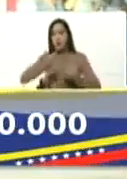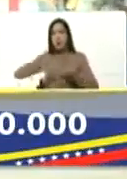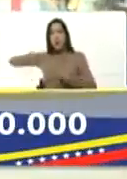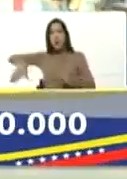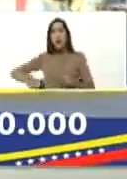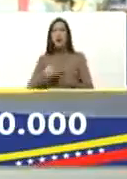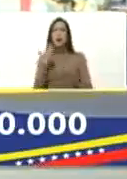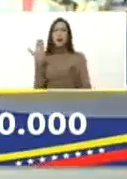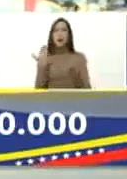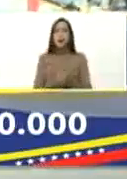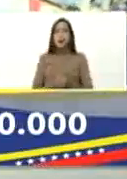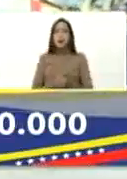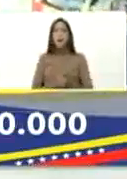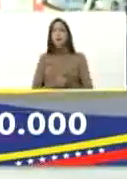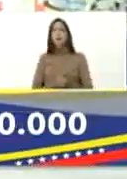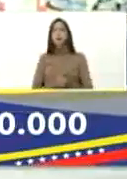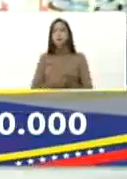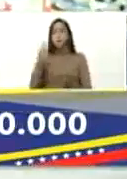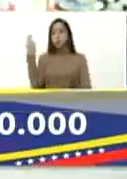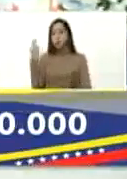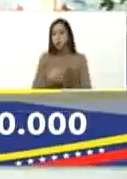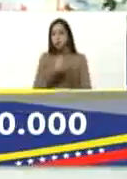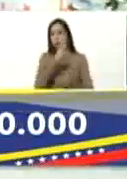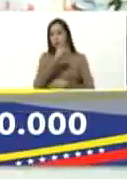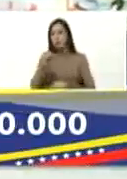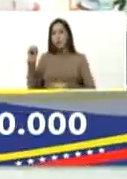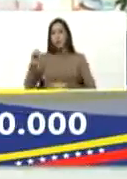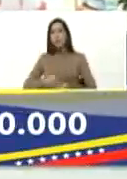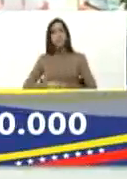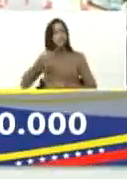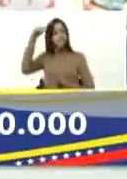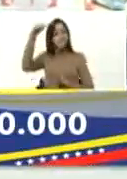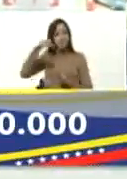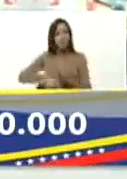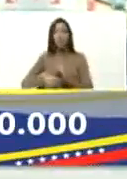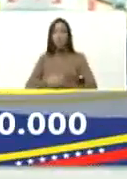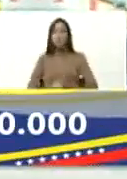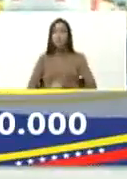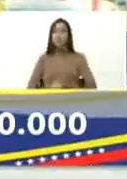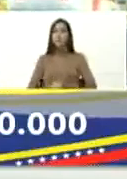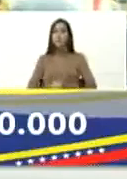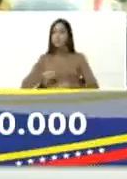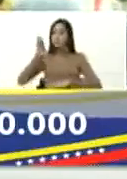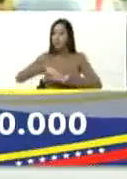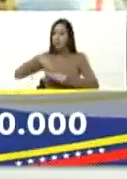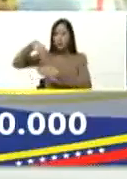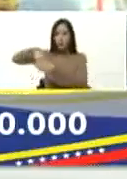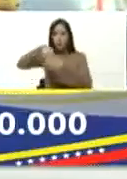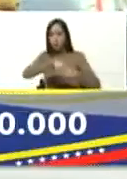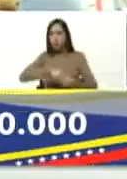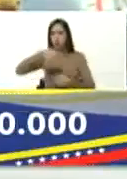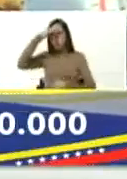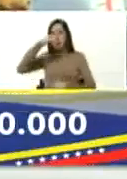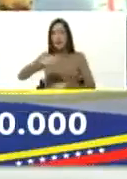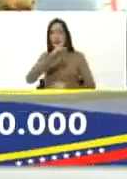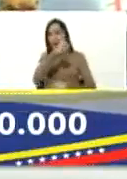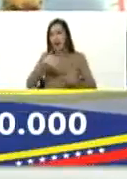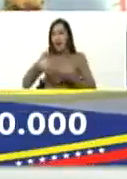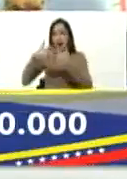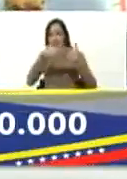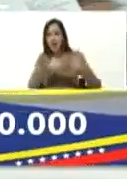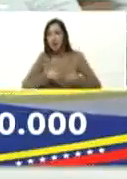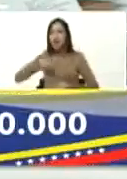2018... 2019, 2020, a fondo, llamados de invasión militar,